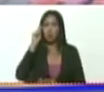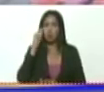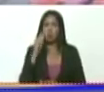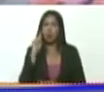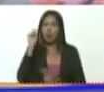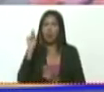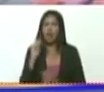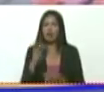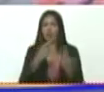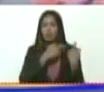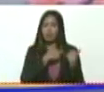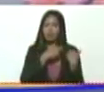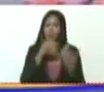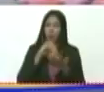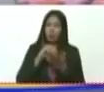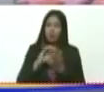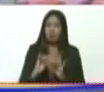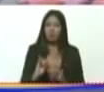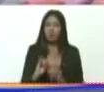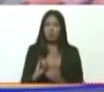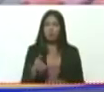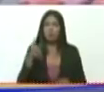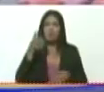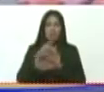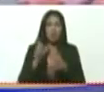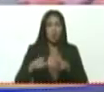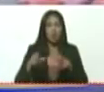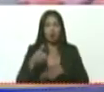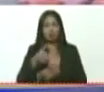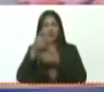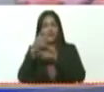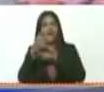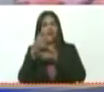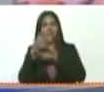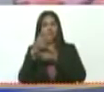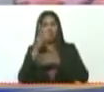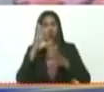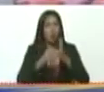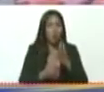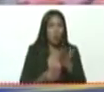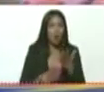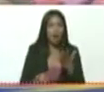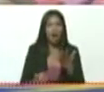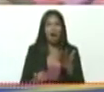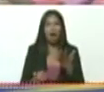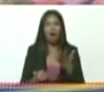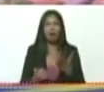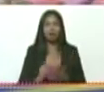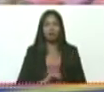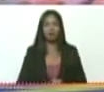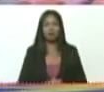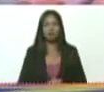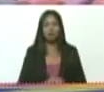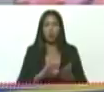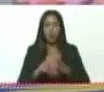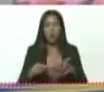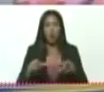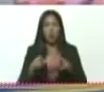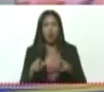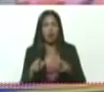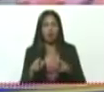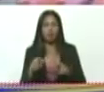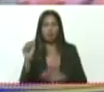teniente: asaltar el parque de armas, robarse una unidad de